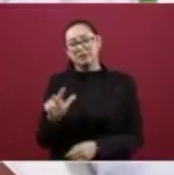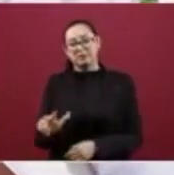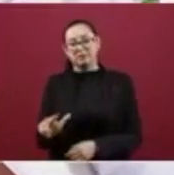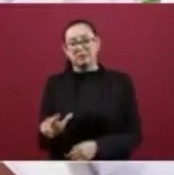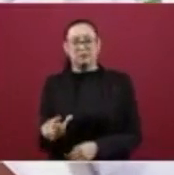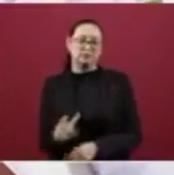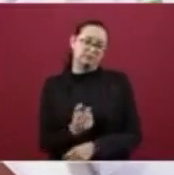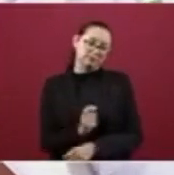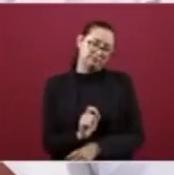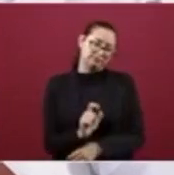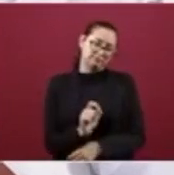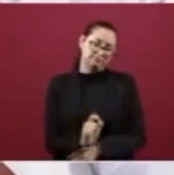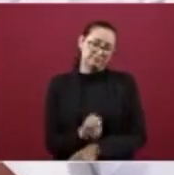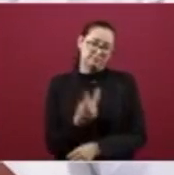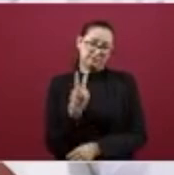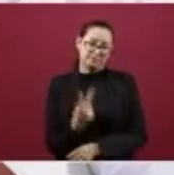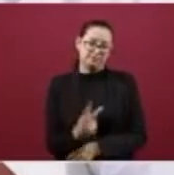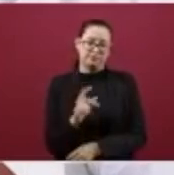el